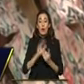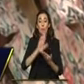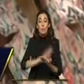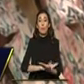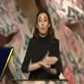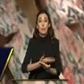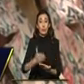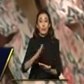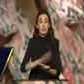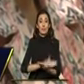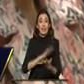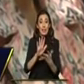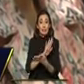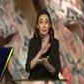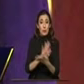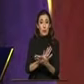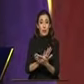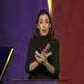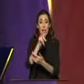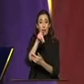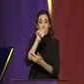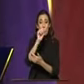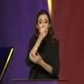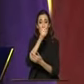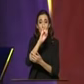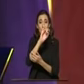musical de la Escuela del Pasillo.